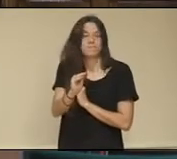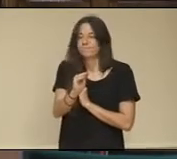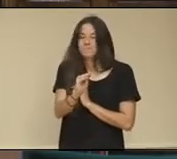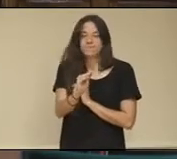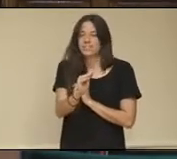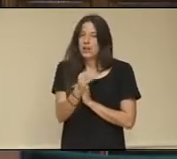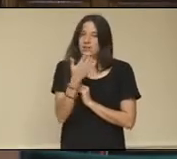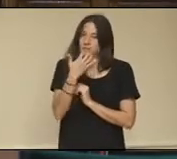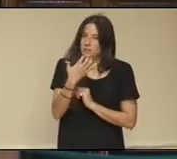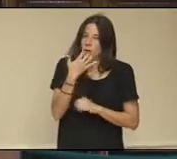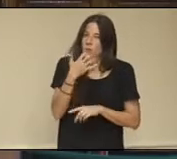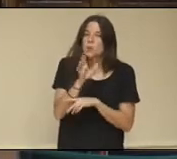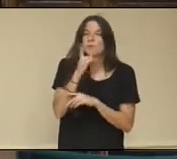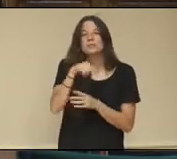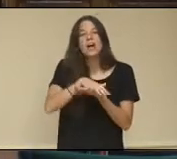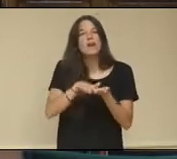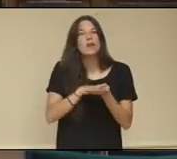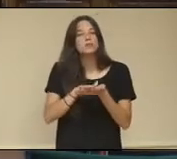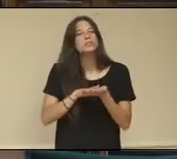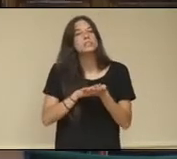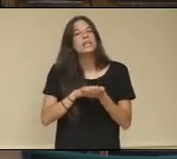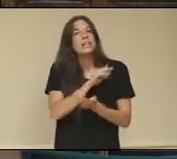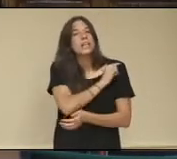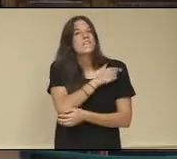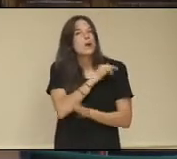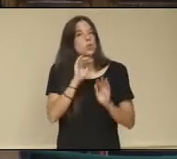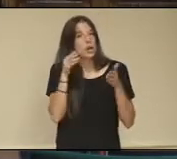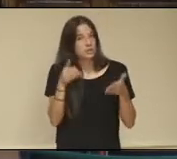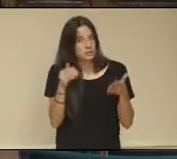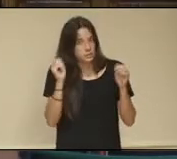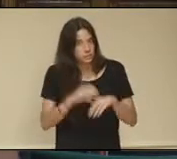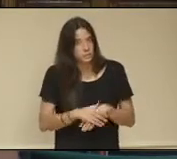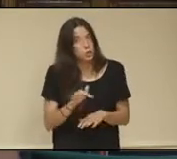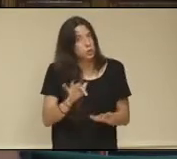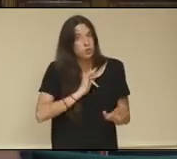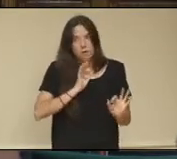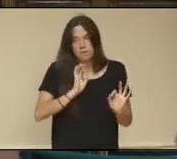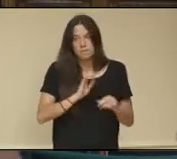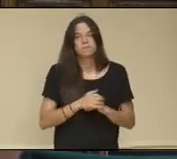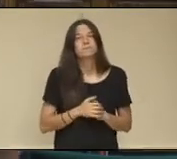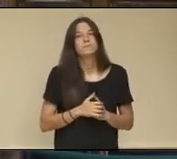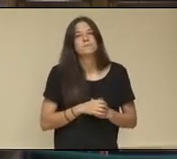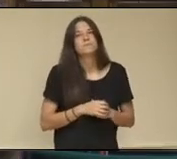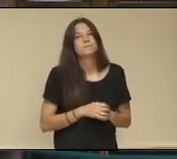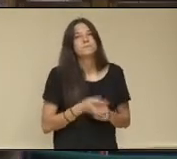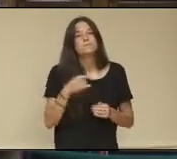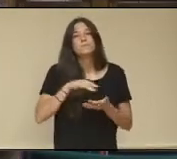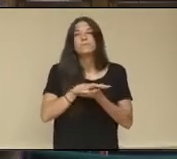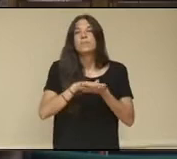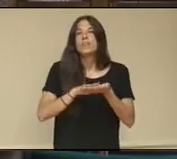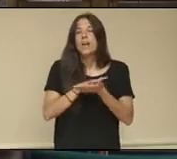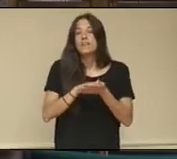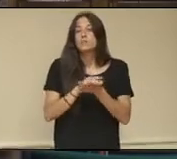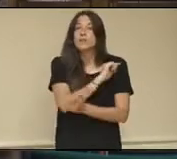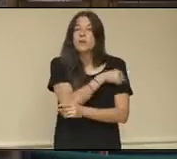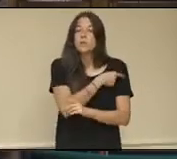porque toca hablar de vacunas, ¿no? Vamos a hablar de vacunas contra